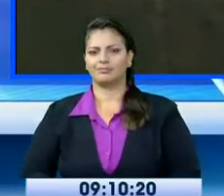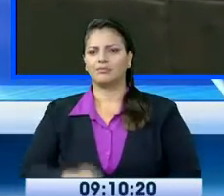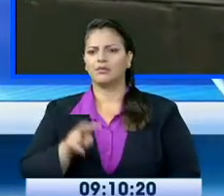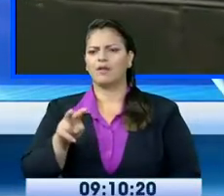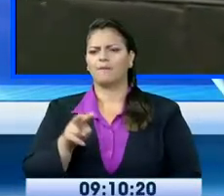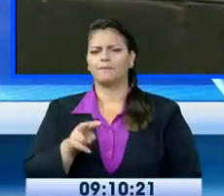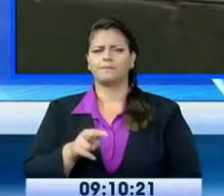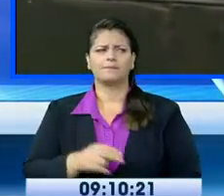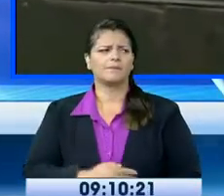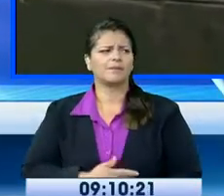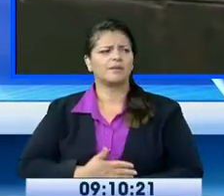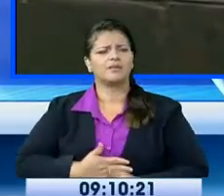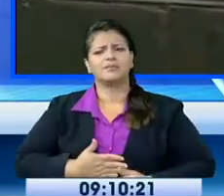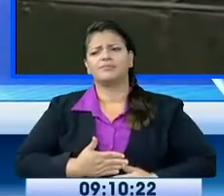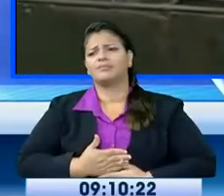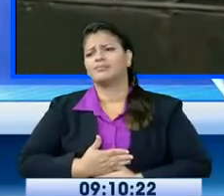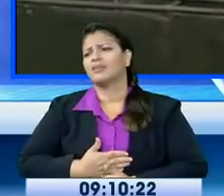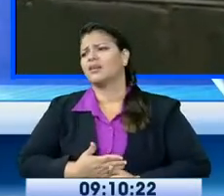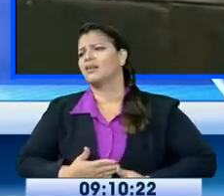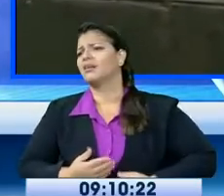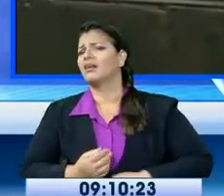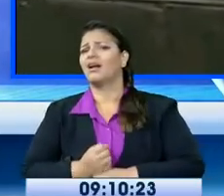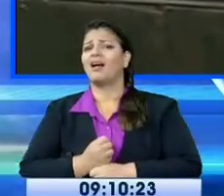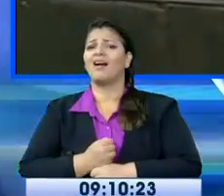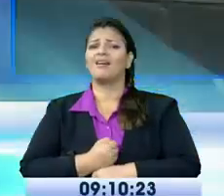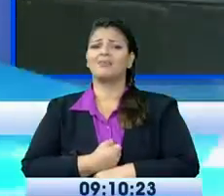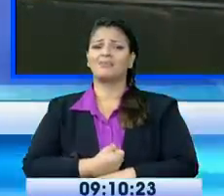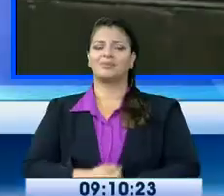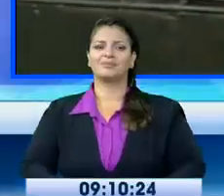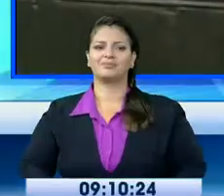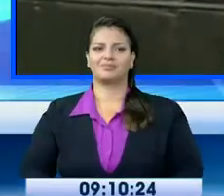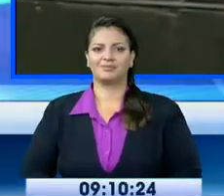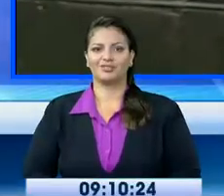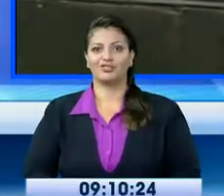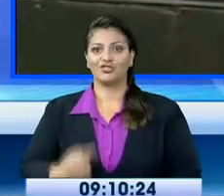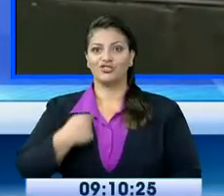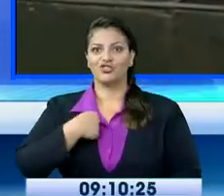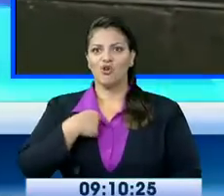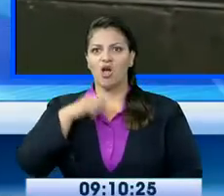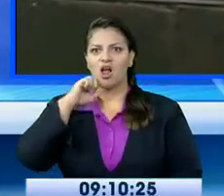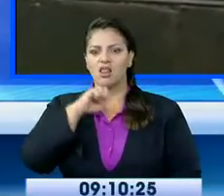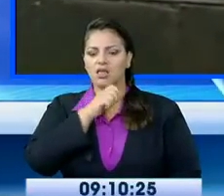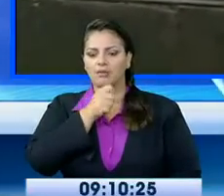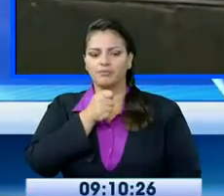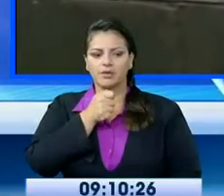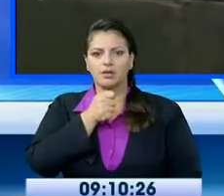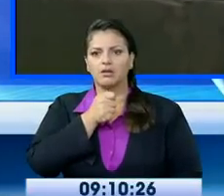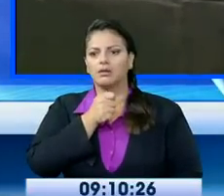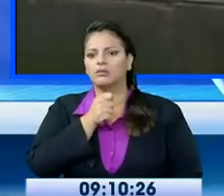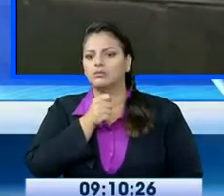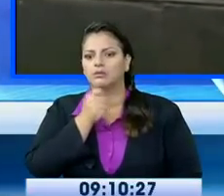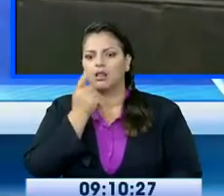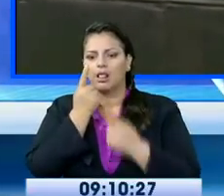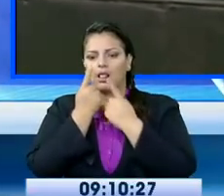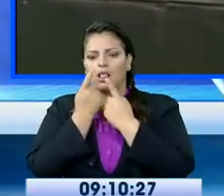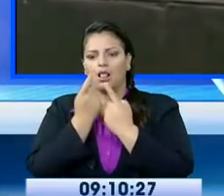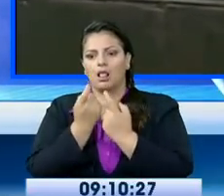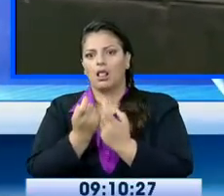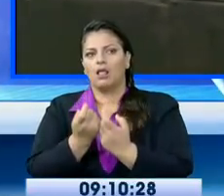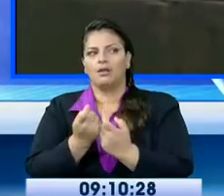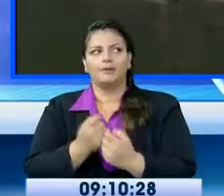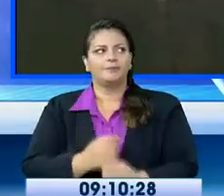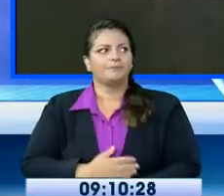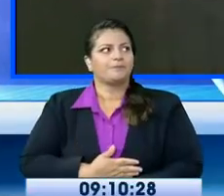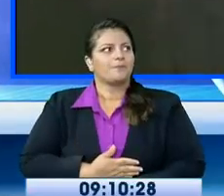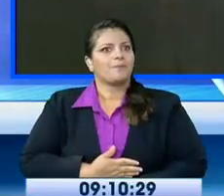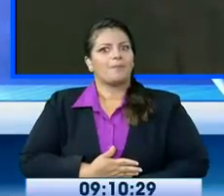plena que ya dio. Oye, Hugo, Luisa, créanme que yo estoy padeciendo aquí. Sobre claro. Que miren, por ejemplo, creo que los chusitos ya